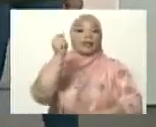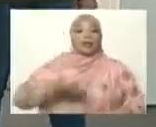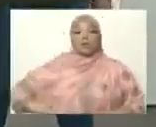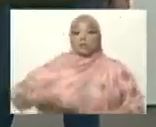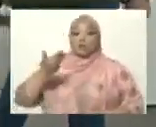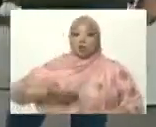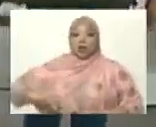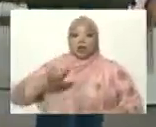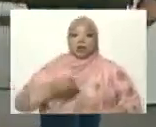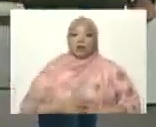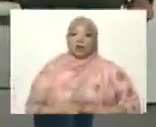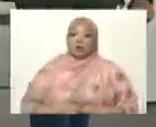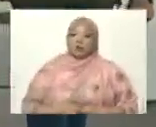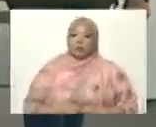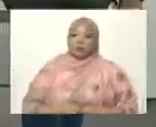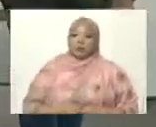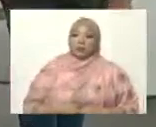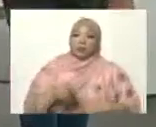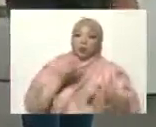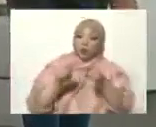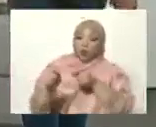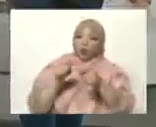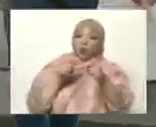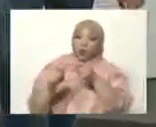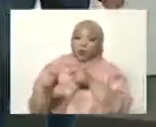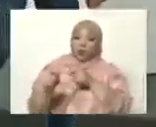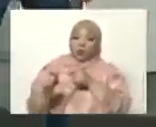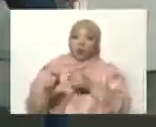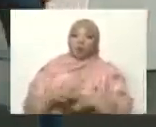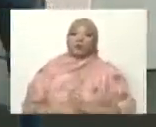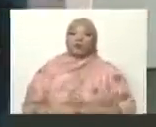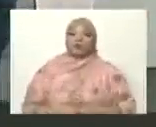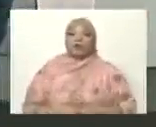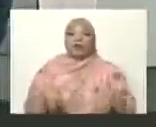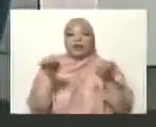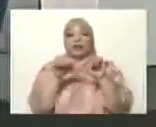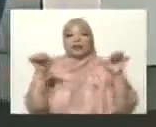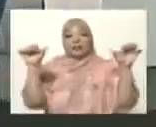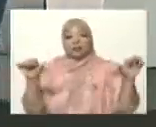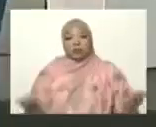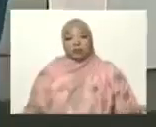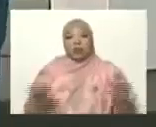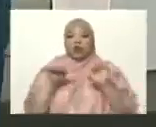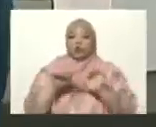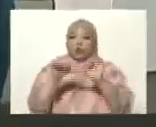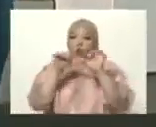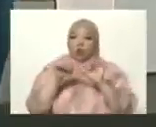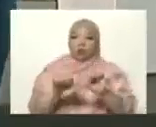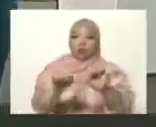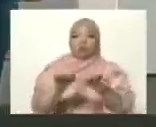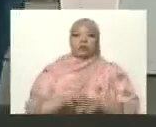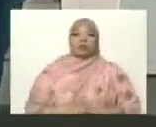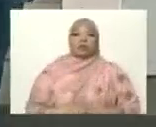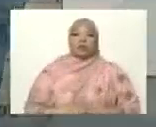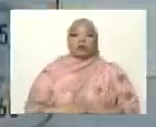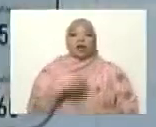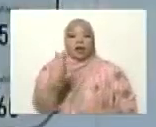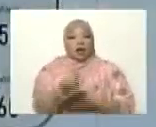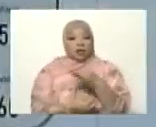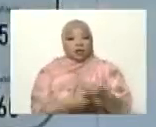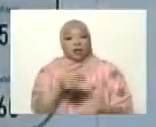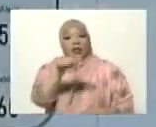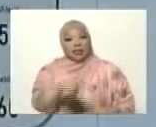Las brigadas, la coordinadora y la operativa. Así es. Ese es el sistema, sígueme. Así es. Ahí hacemos el levantamiento,